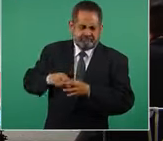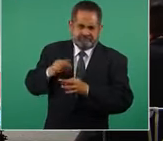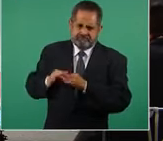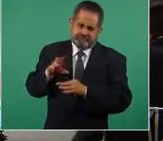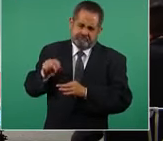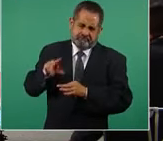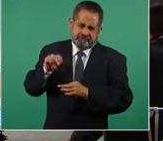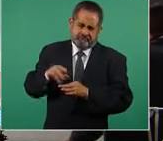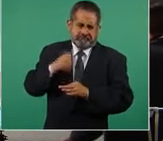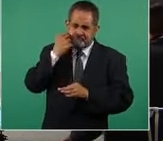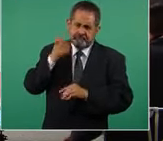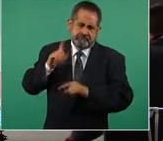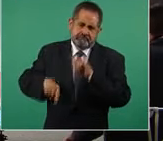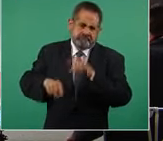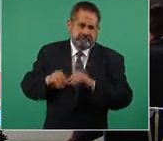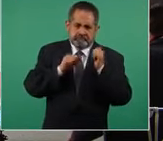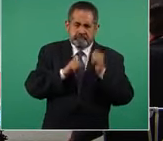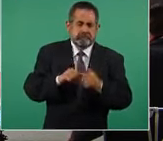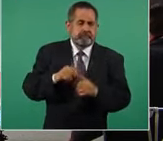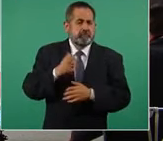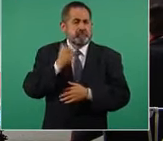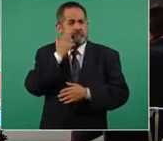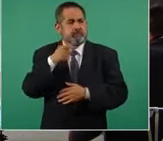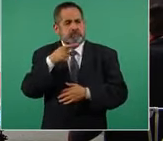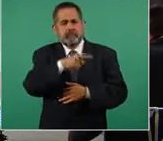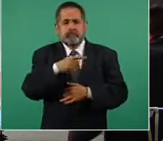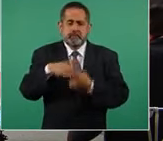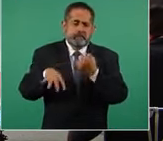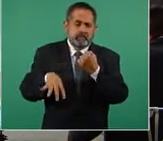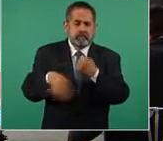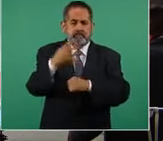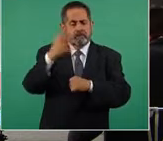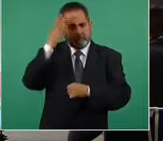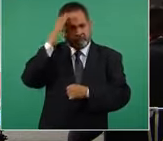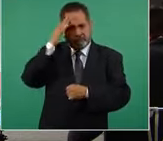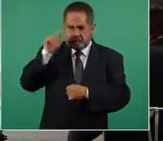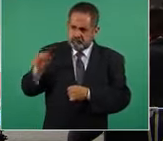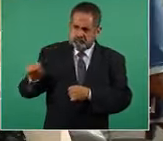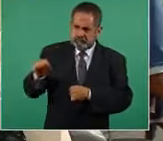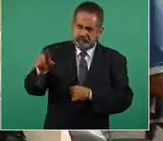irse con lo que ellos quieren. Quieren a los 14 dirigentes en la cárcel.